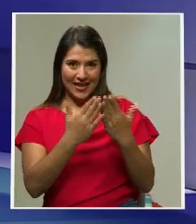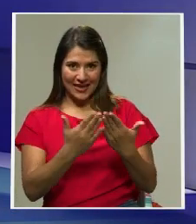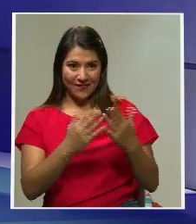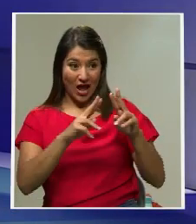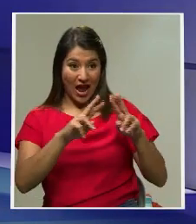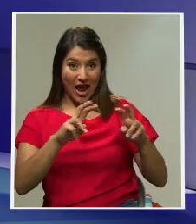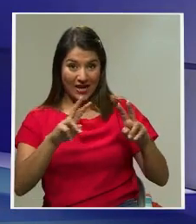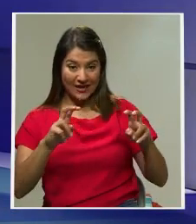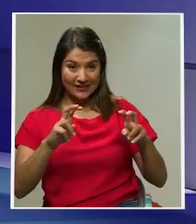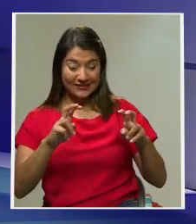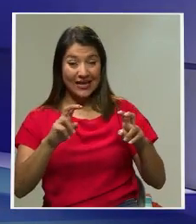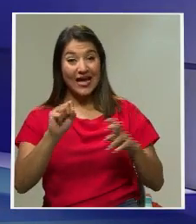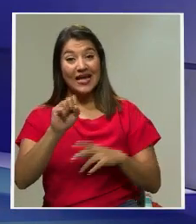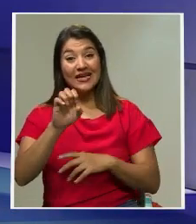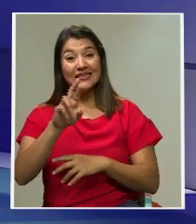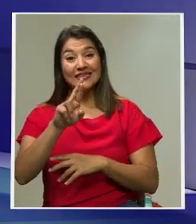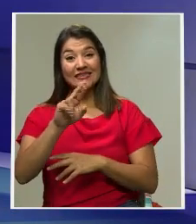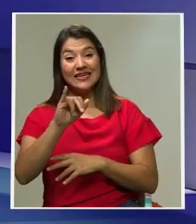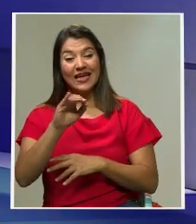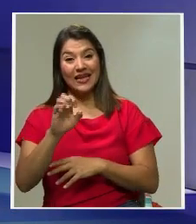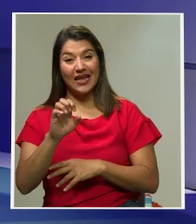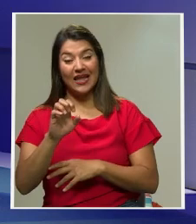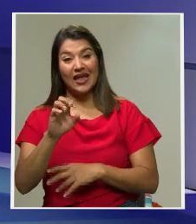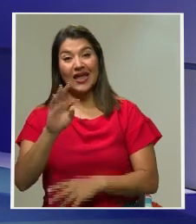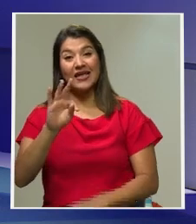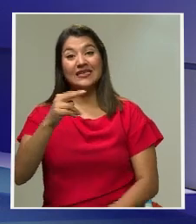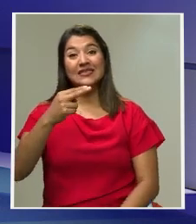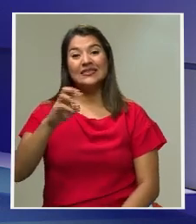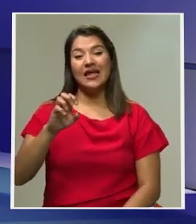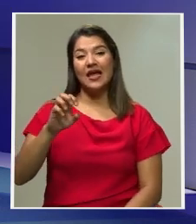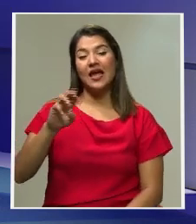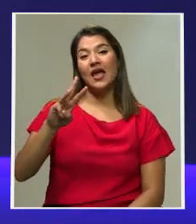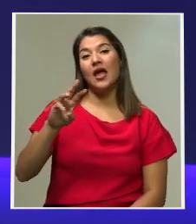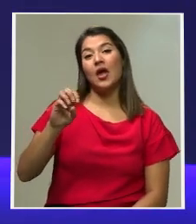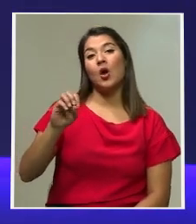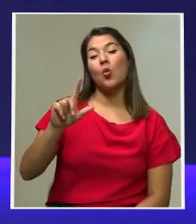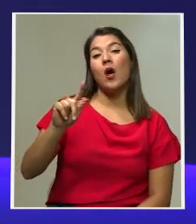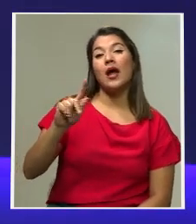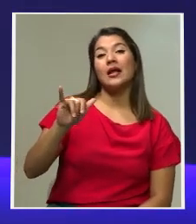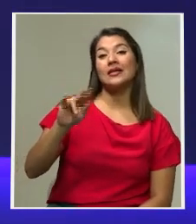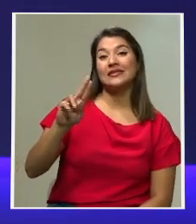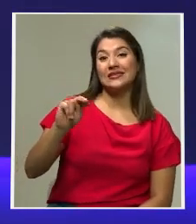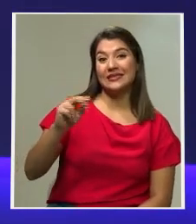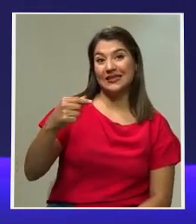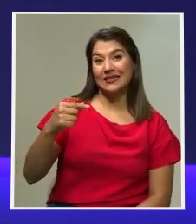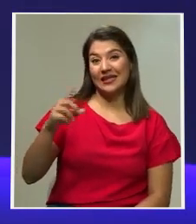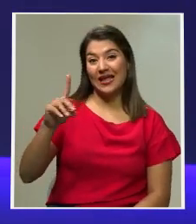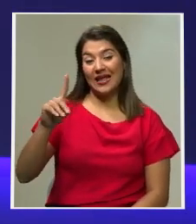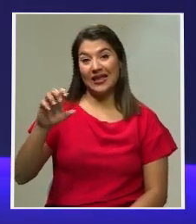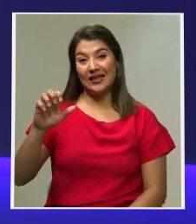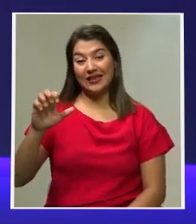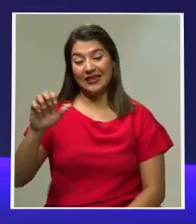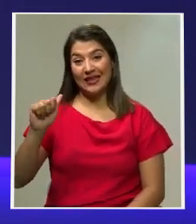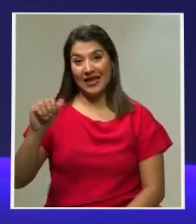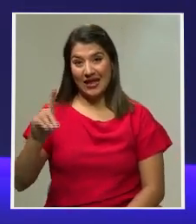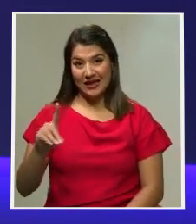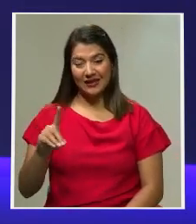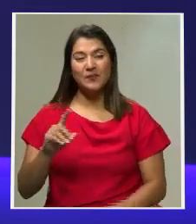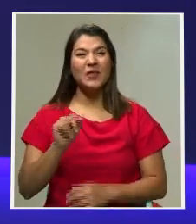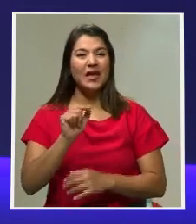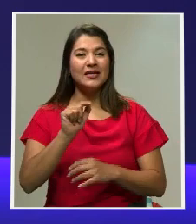Walking Dead, que es la pesadilla zombie, pero en tu análisis